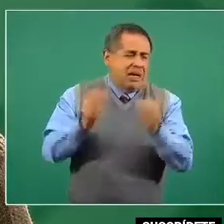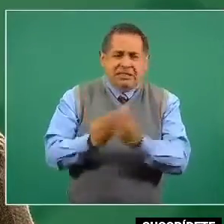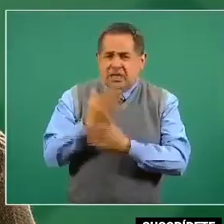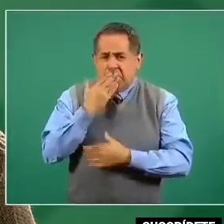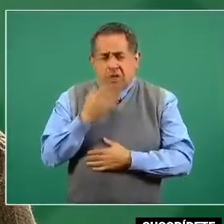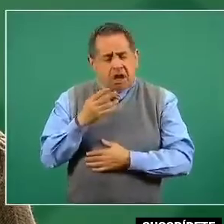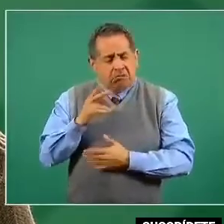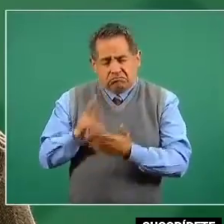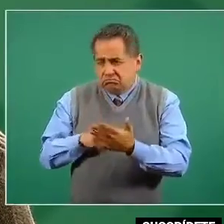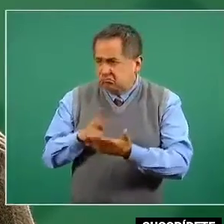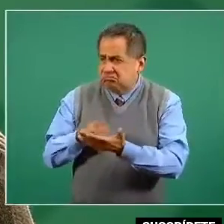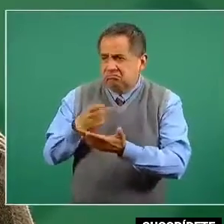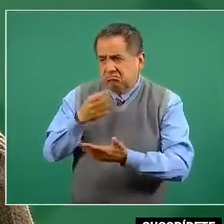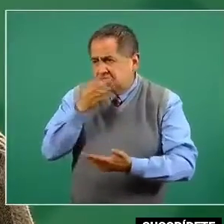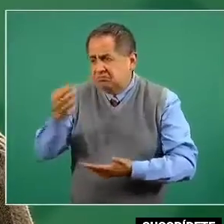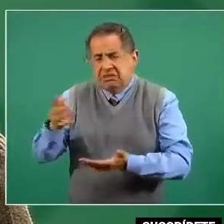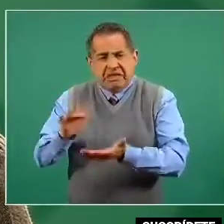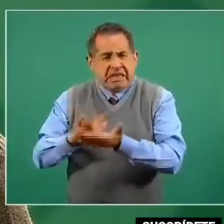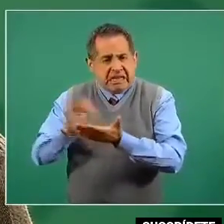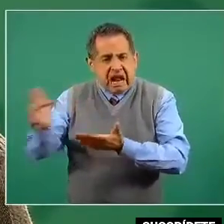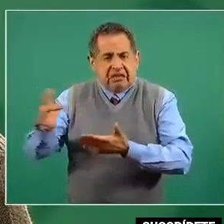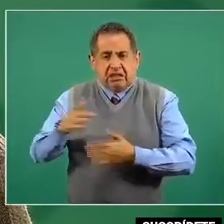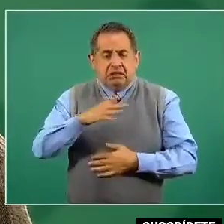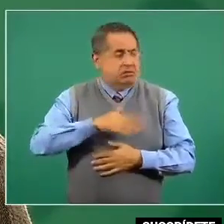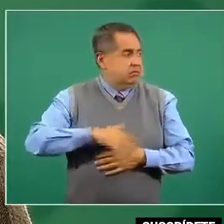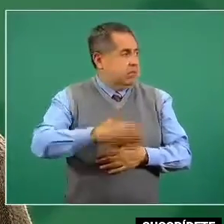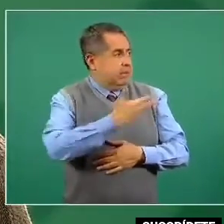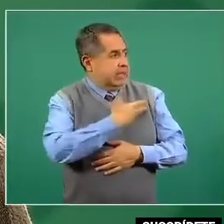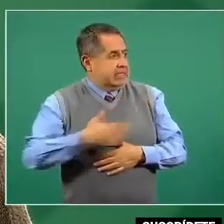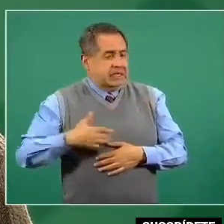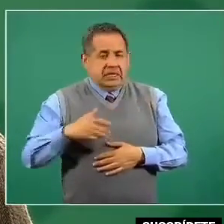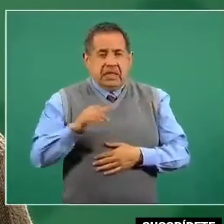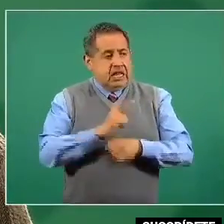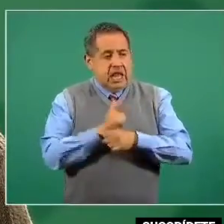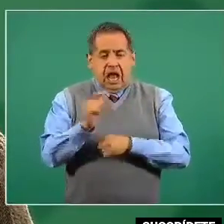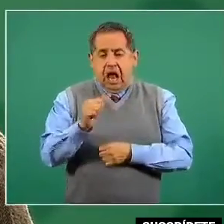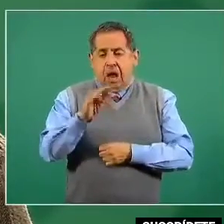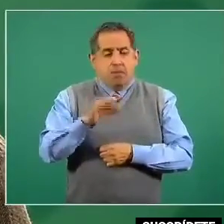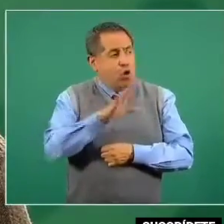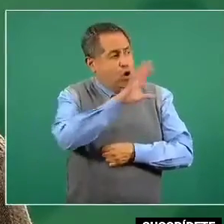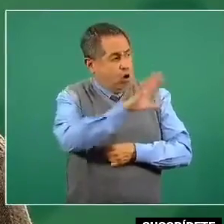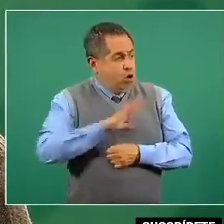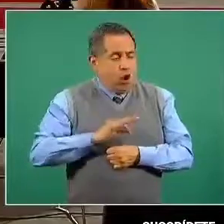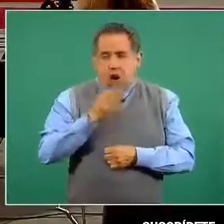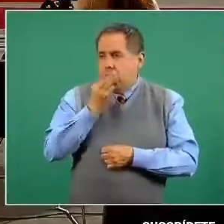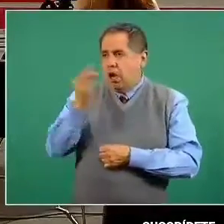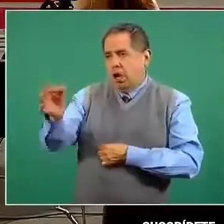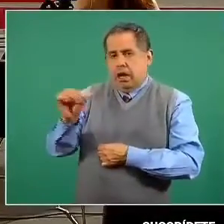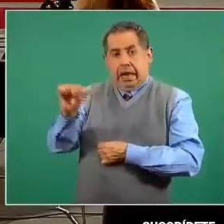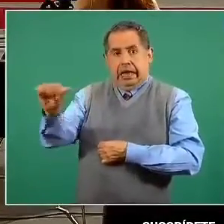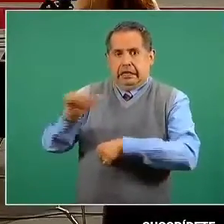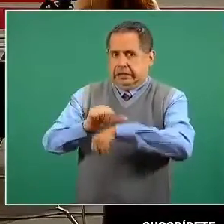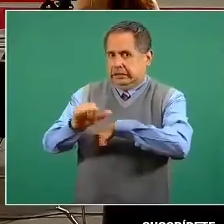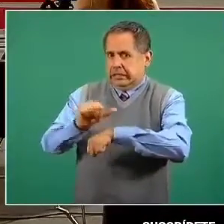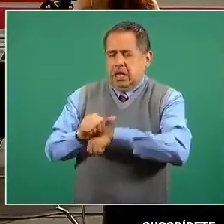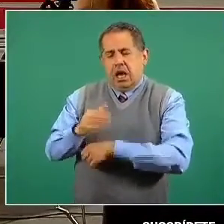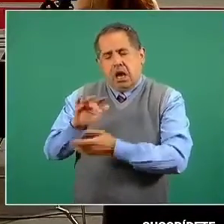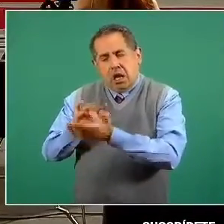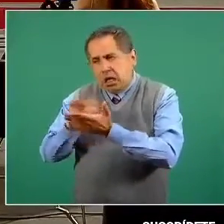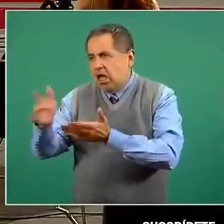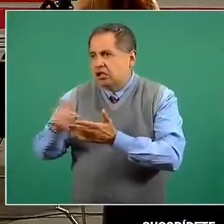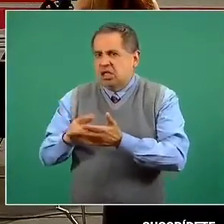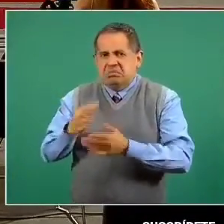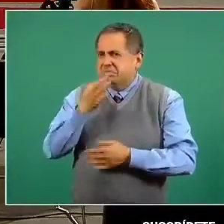hemos agradecido a nombre de nuestro presidente, el licenciado López Obrador, sobre esta capacidad de recibirnos